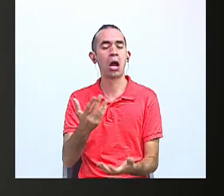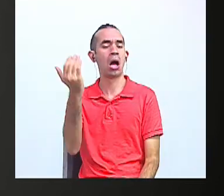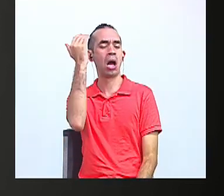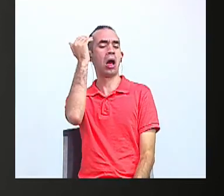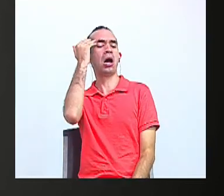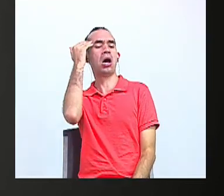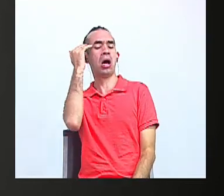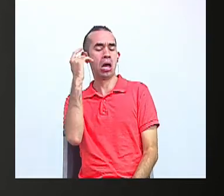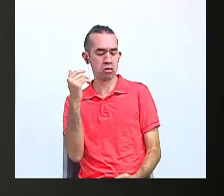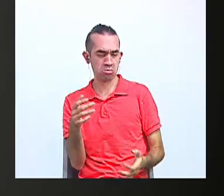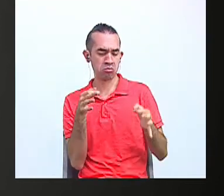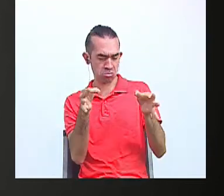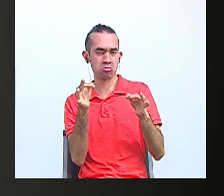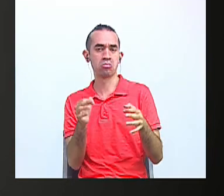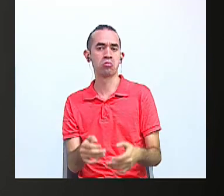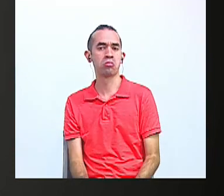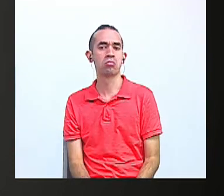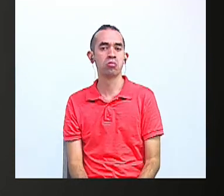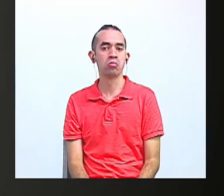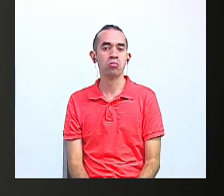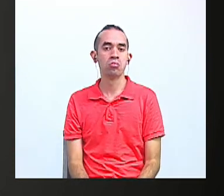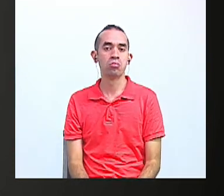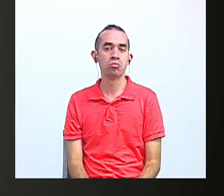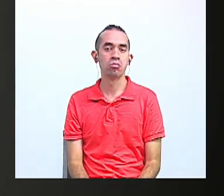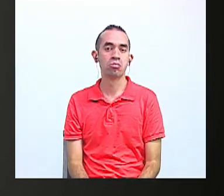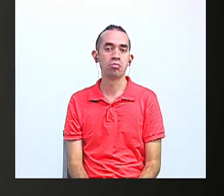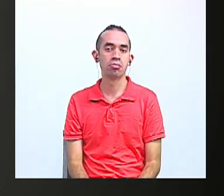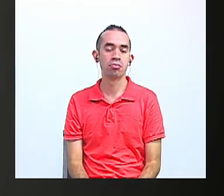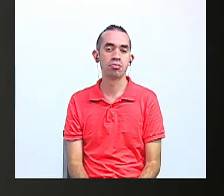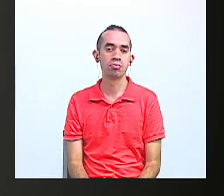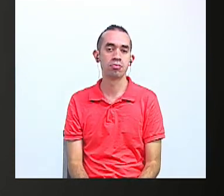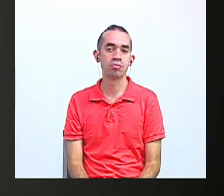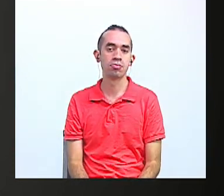los conocimientos. Así que iniciemos.